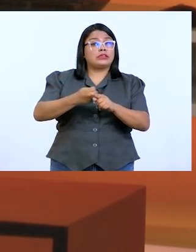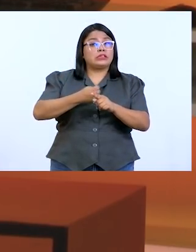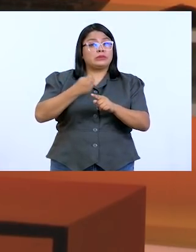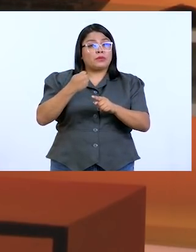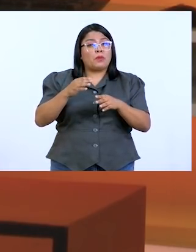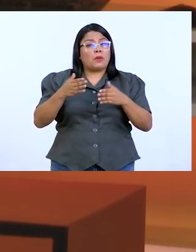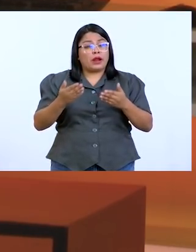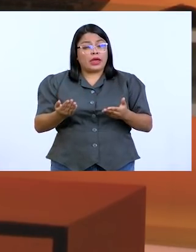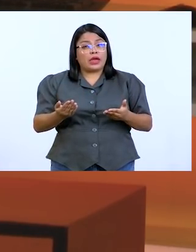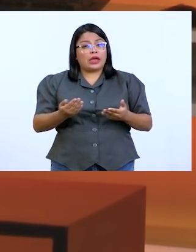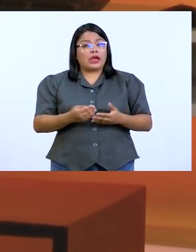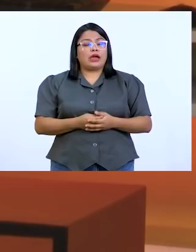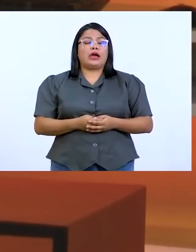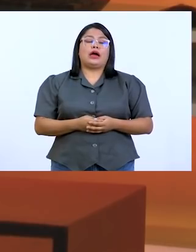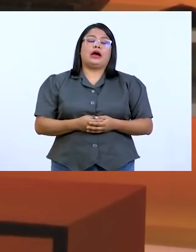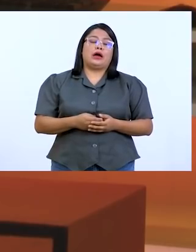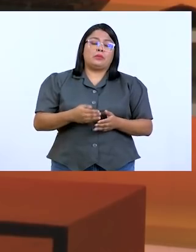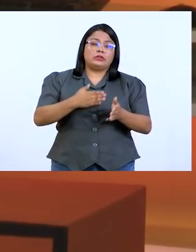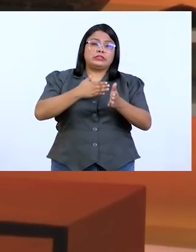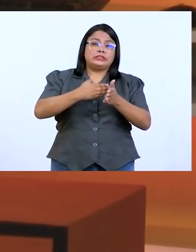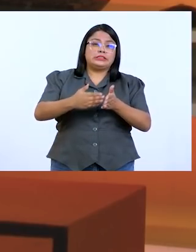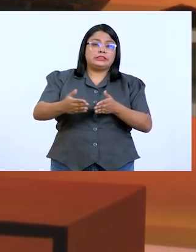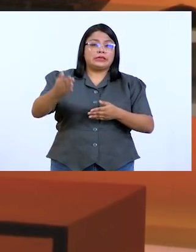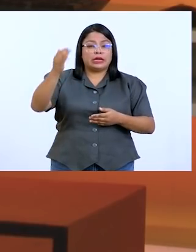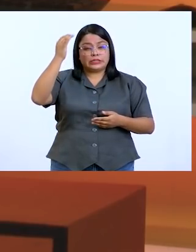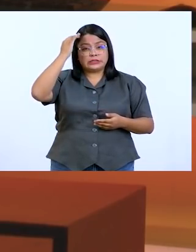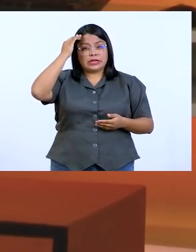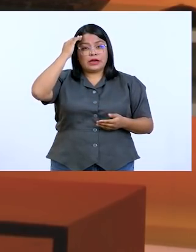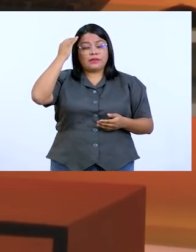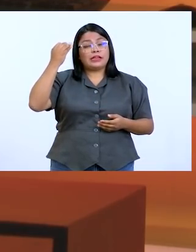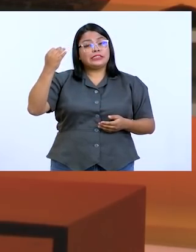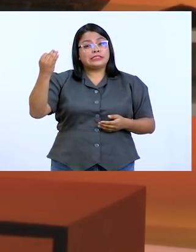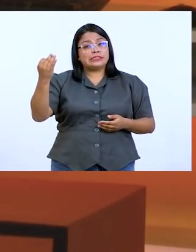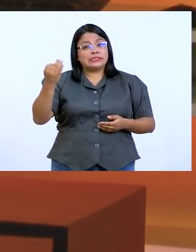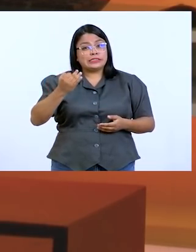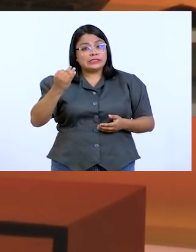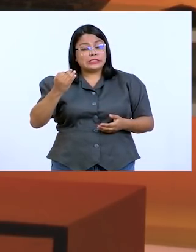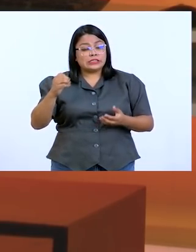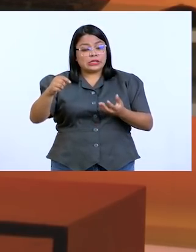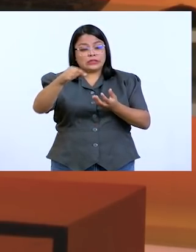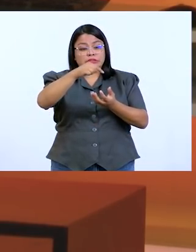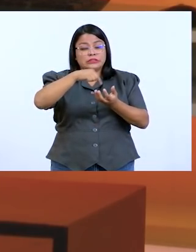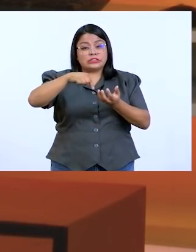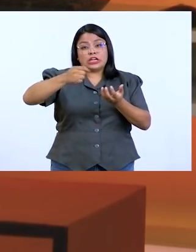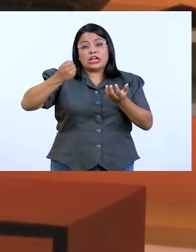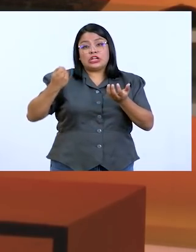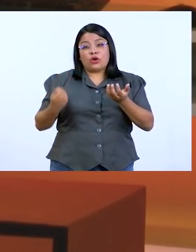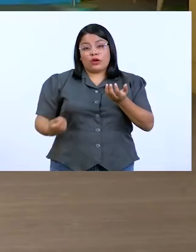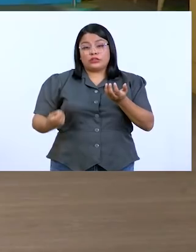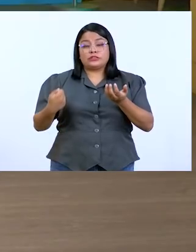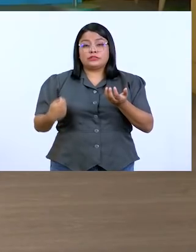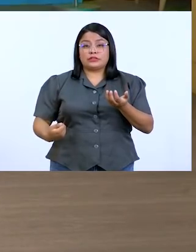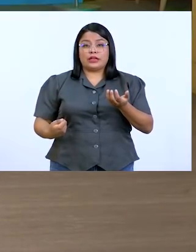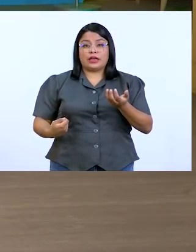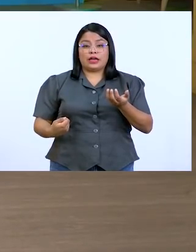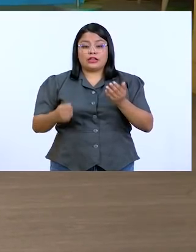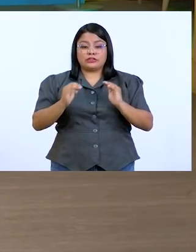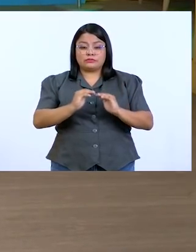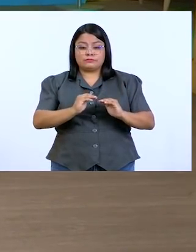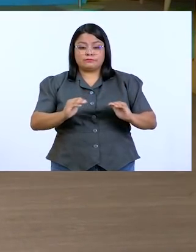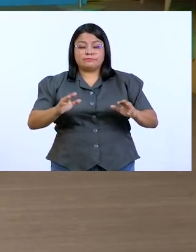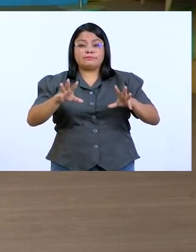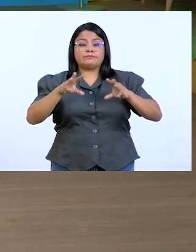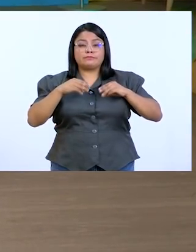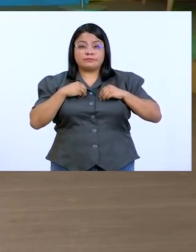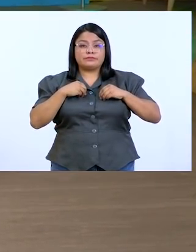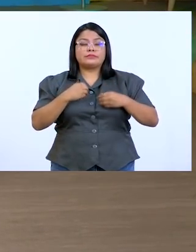sumamente importante porque la adecuación parte del reconocimiento de las necesidades e intereses, motivaciones que los